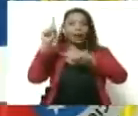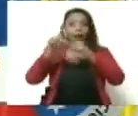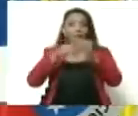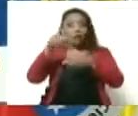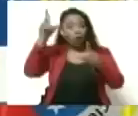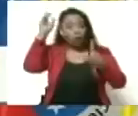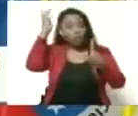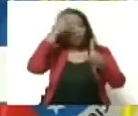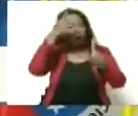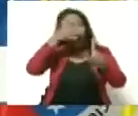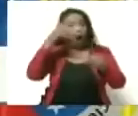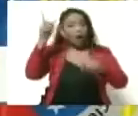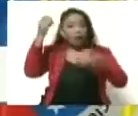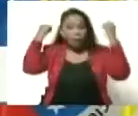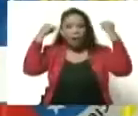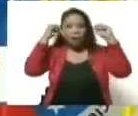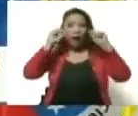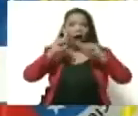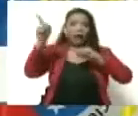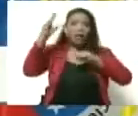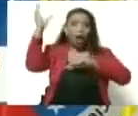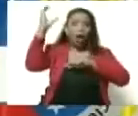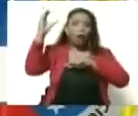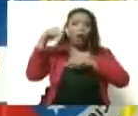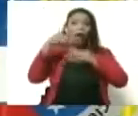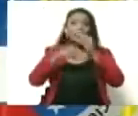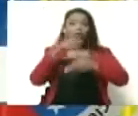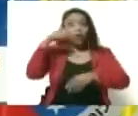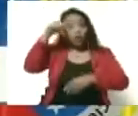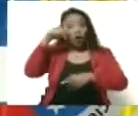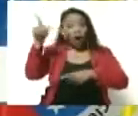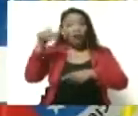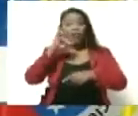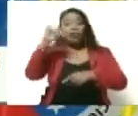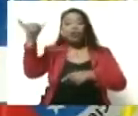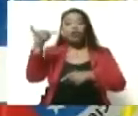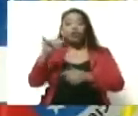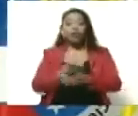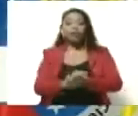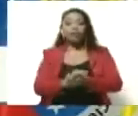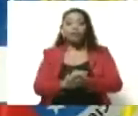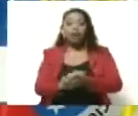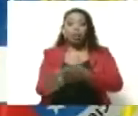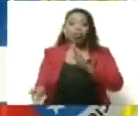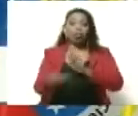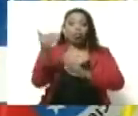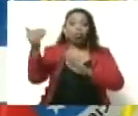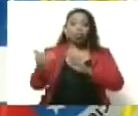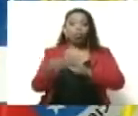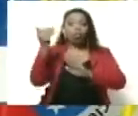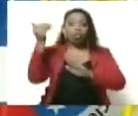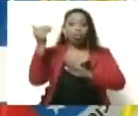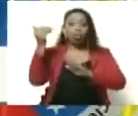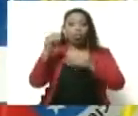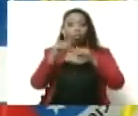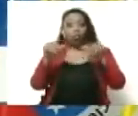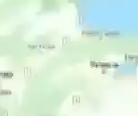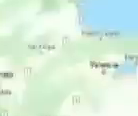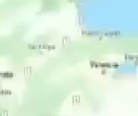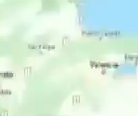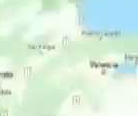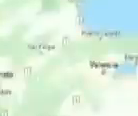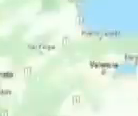entrenaron allá también, y hay videos sobre eso, se hizo la denuncia también. y los ataques de los terroristas